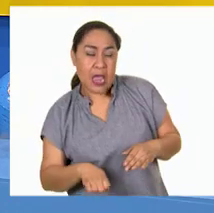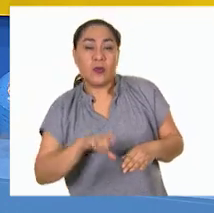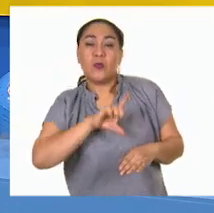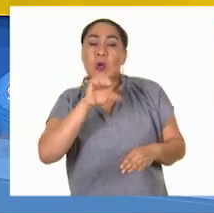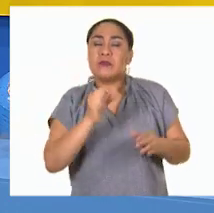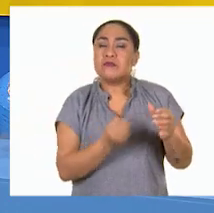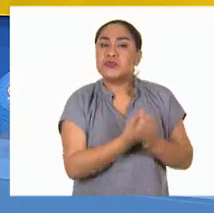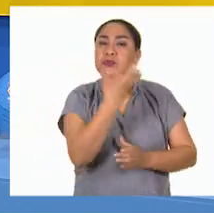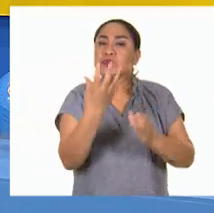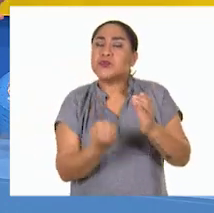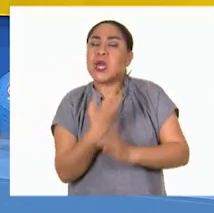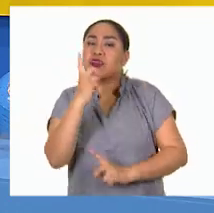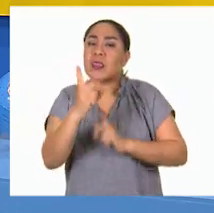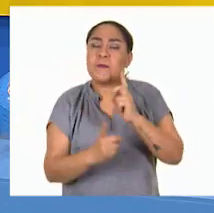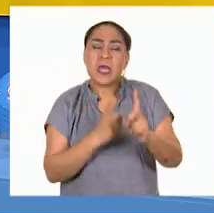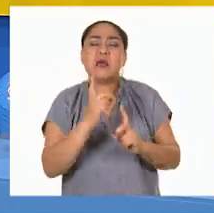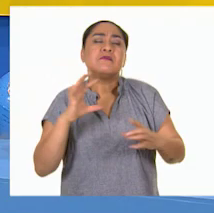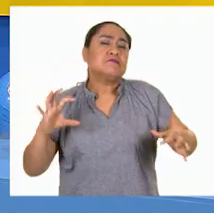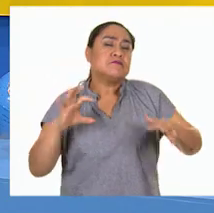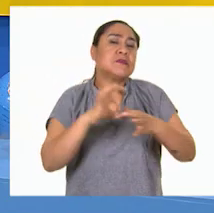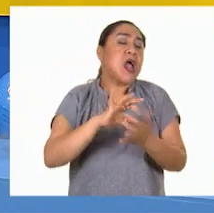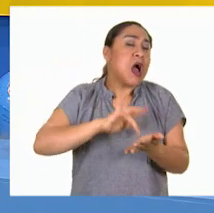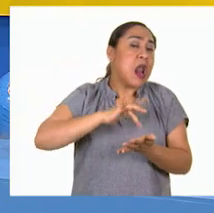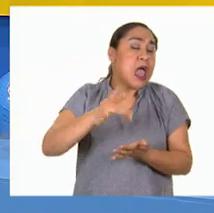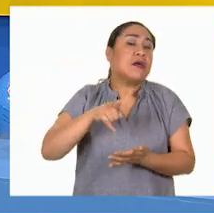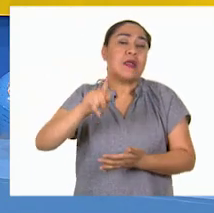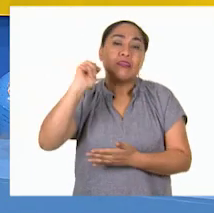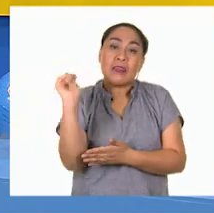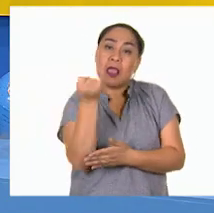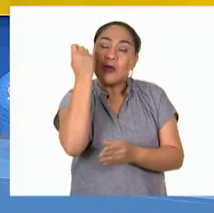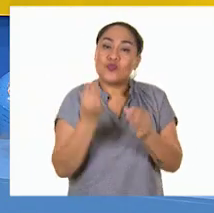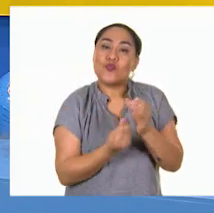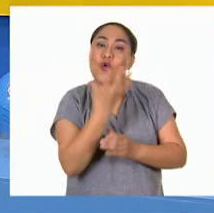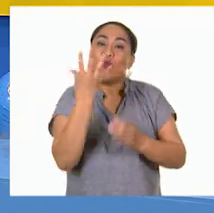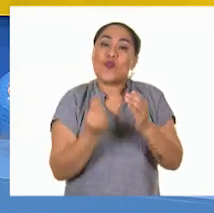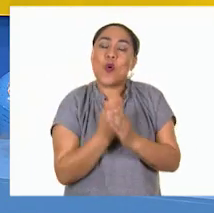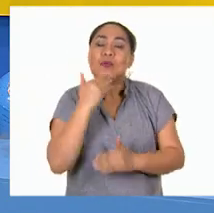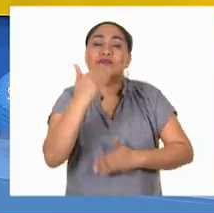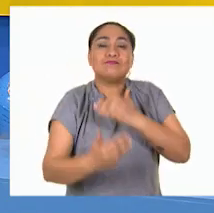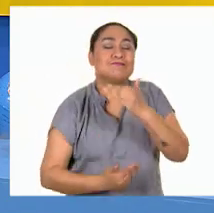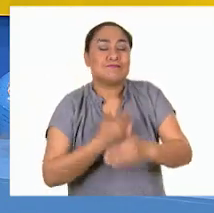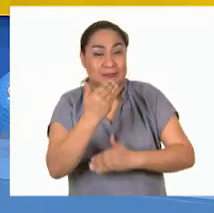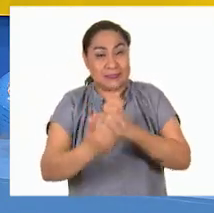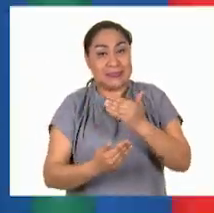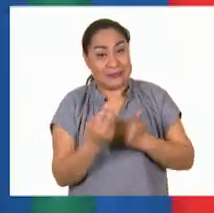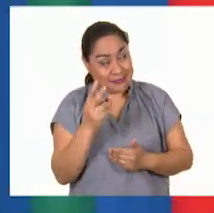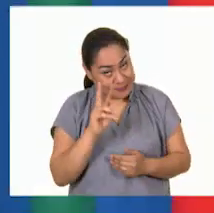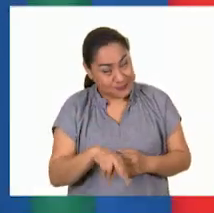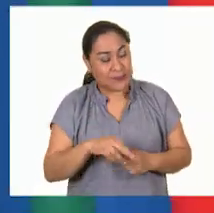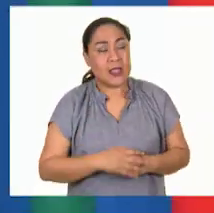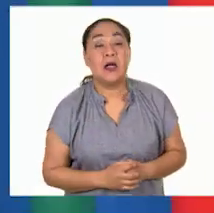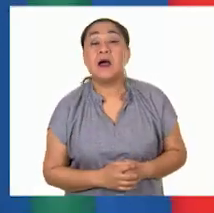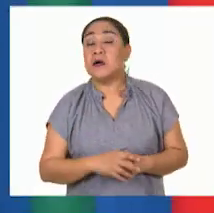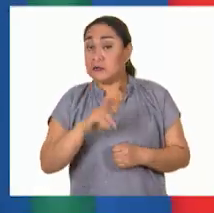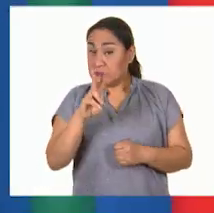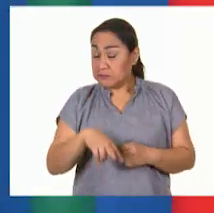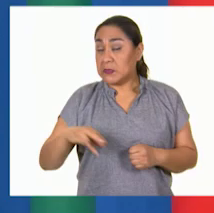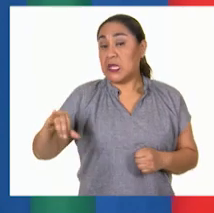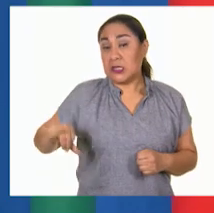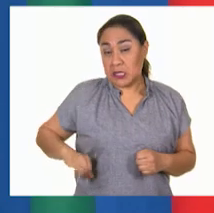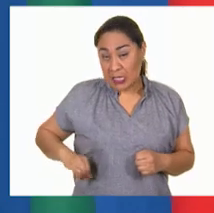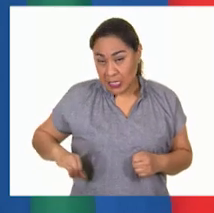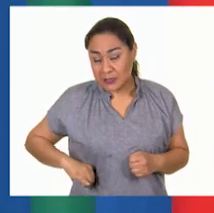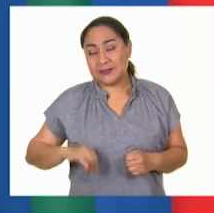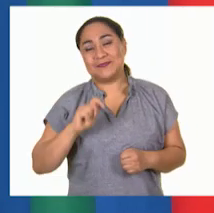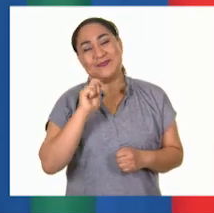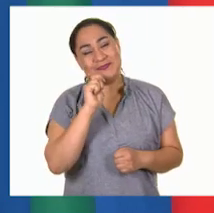de los deportes estuvo relacionado con el desarrollo de la tecnología que trajo el proceso de modernización. Y es muy interesante que,